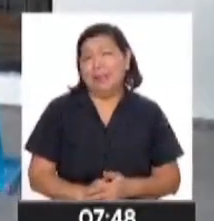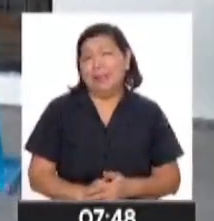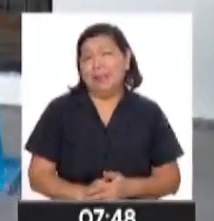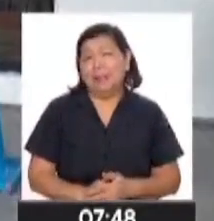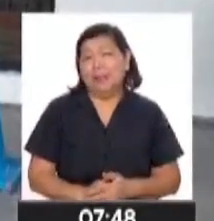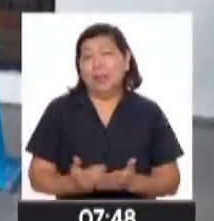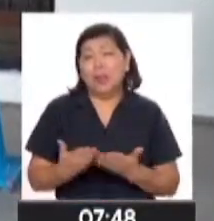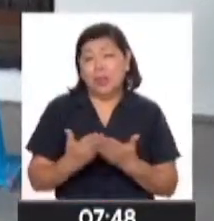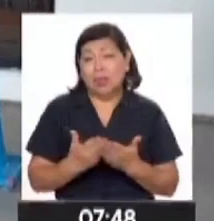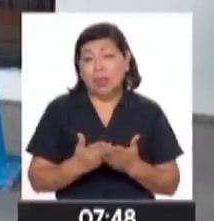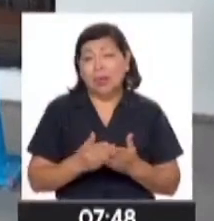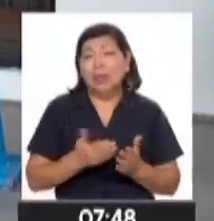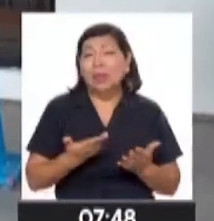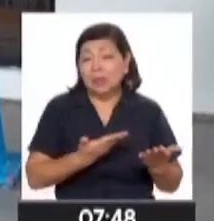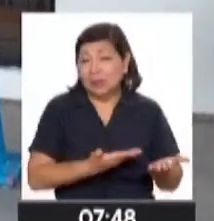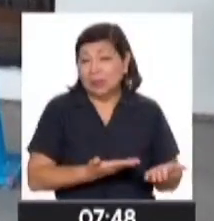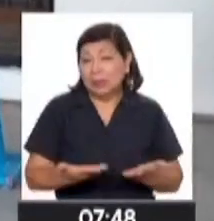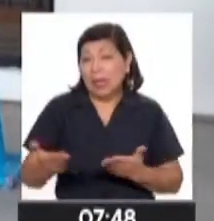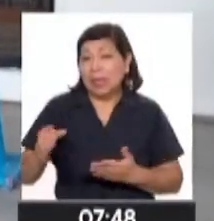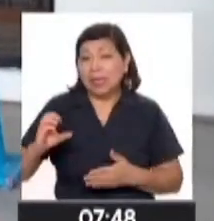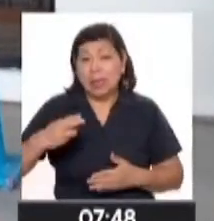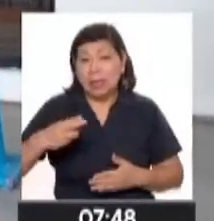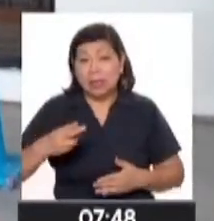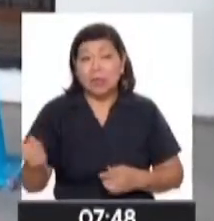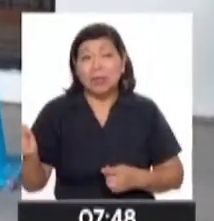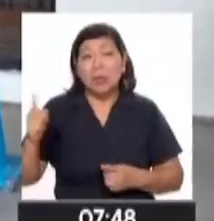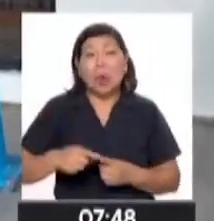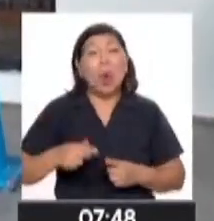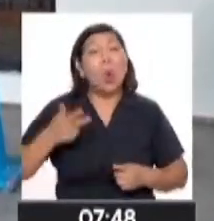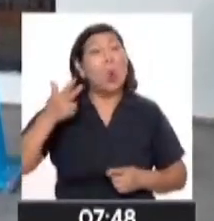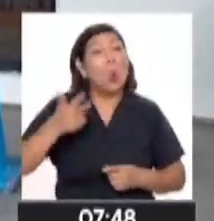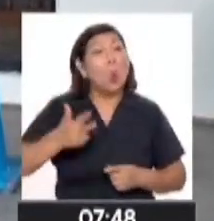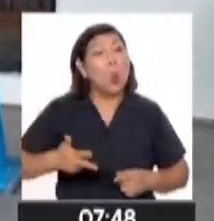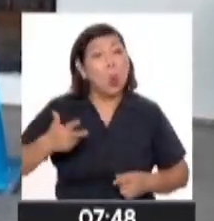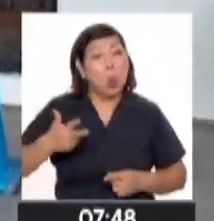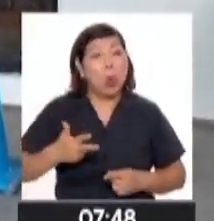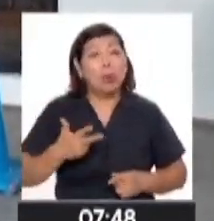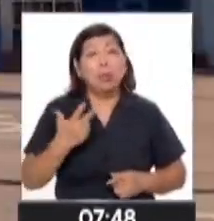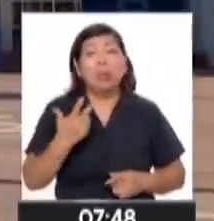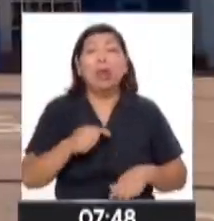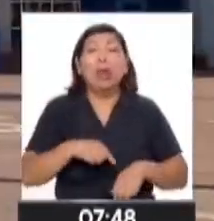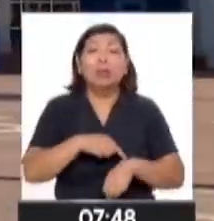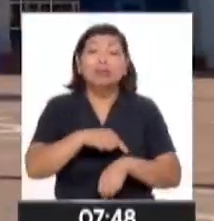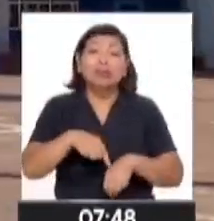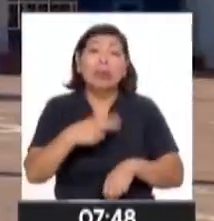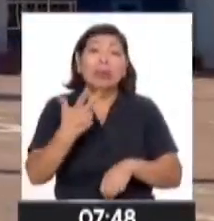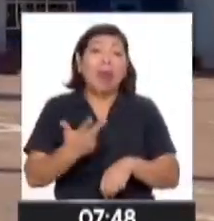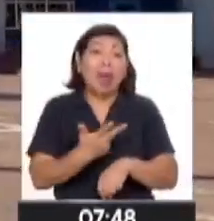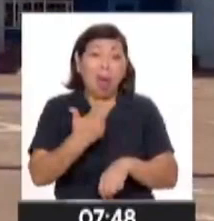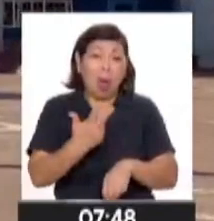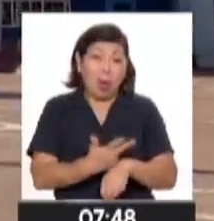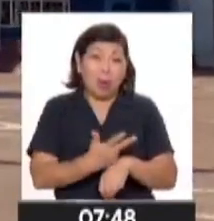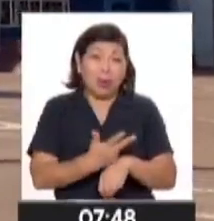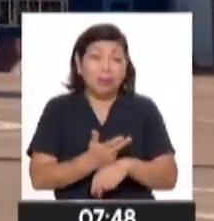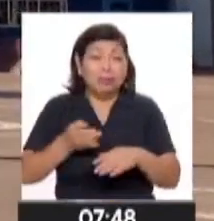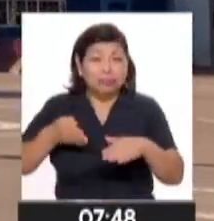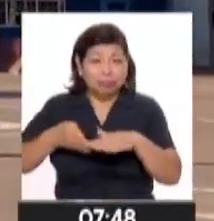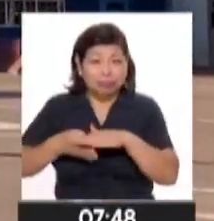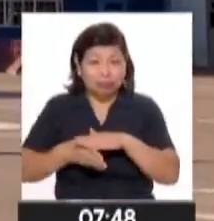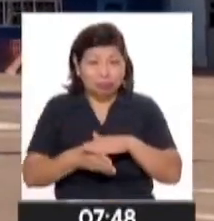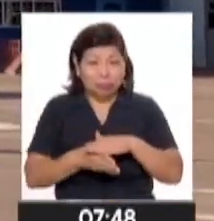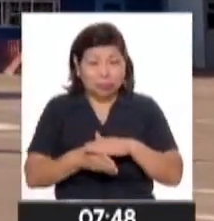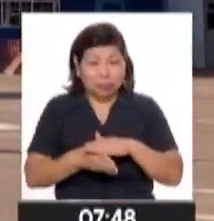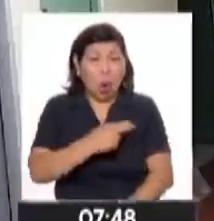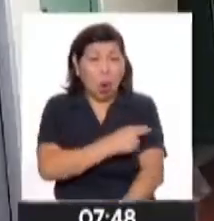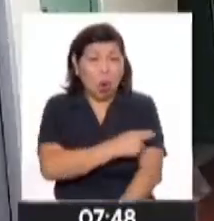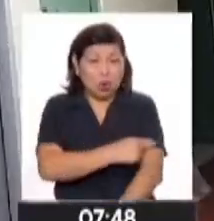El escolar fue llevado desde Chanchamayo a Huancayo en un viaje de 3 horas. Al llegar, ingresó al área de